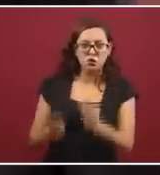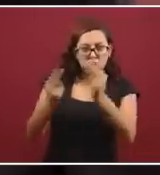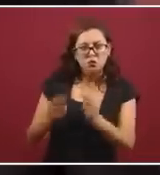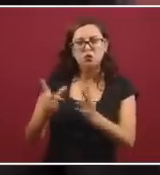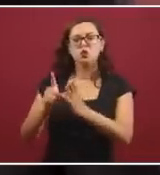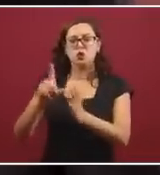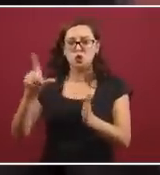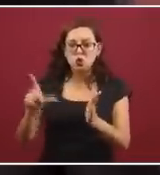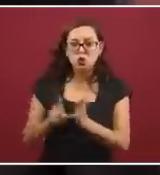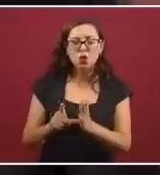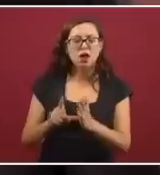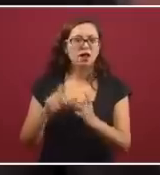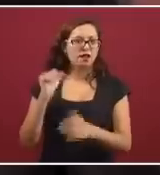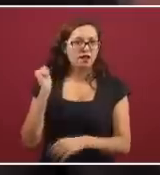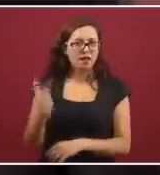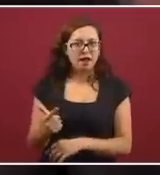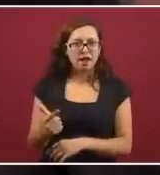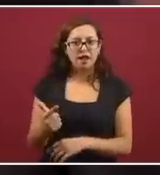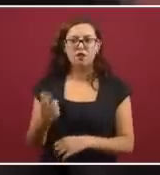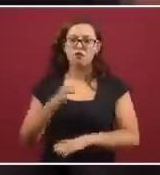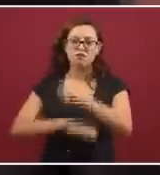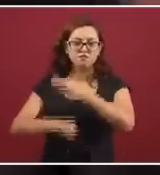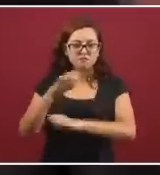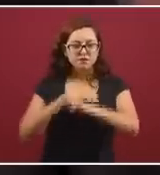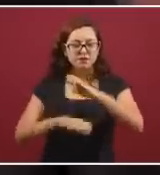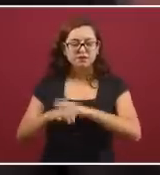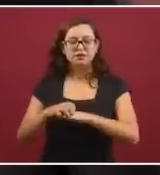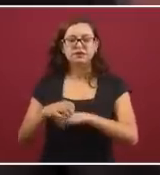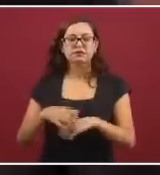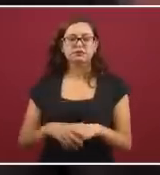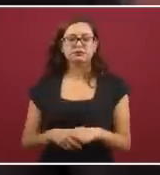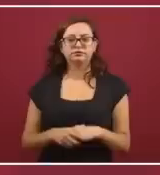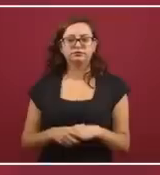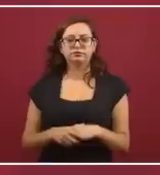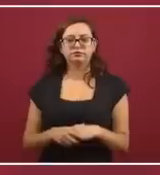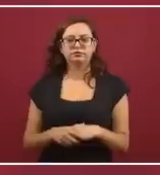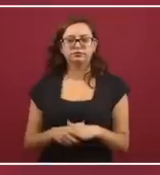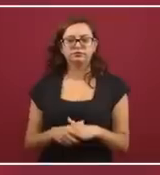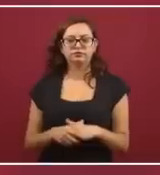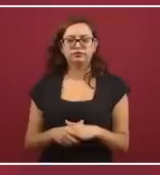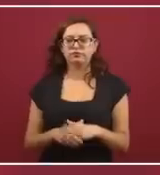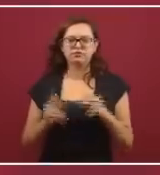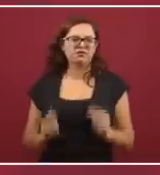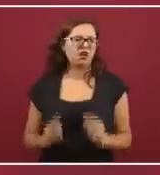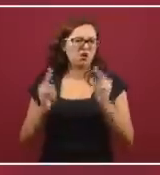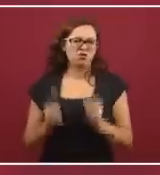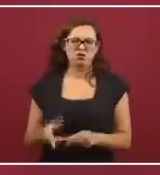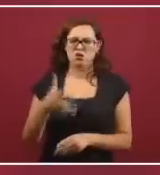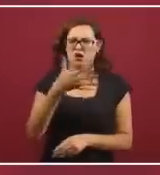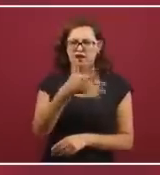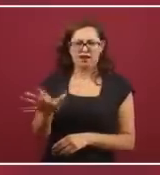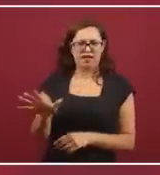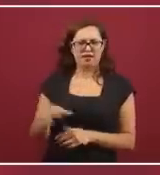comercial una empresa un negocio